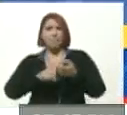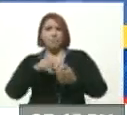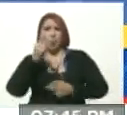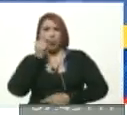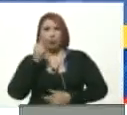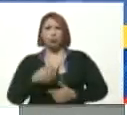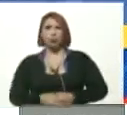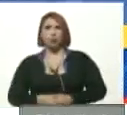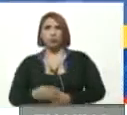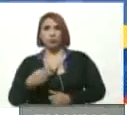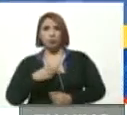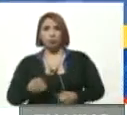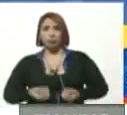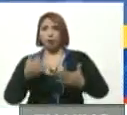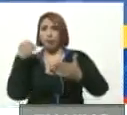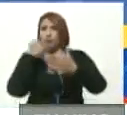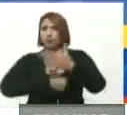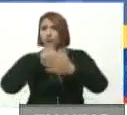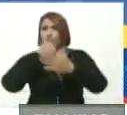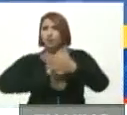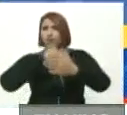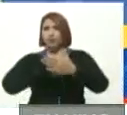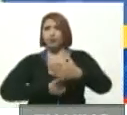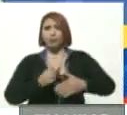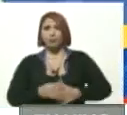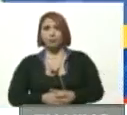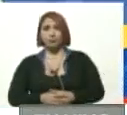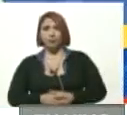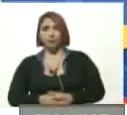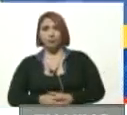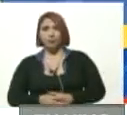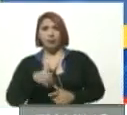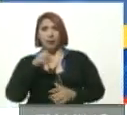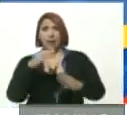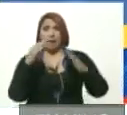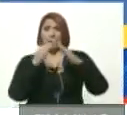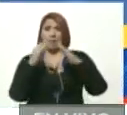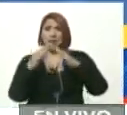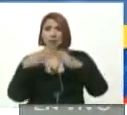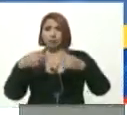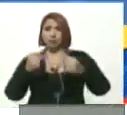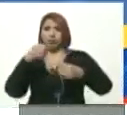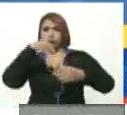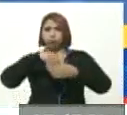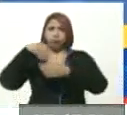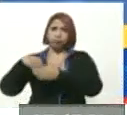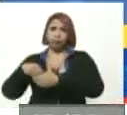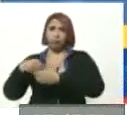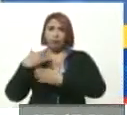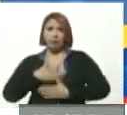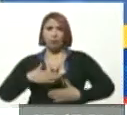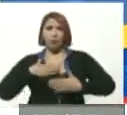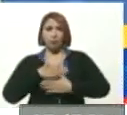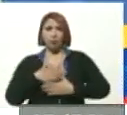Y fuimos dando la lucha. Allí en casa por cárcel recuperó un poco más su salud.